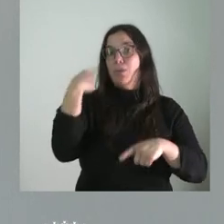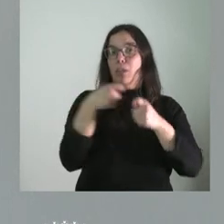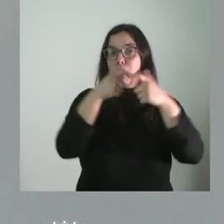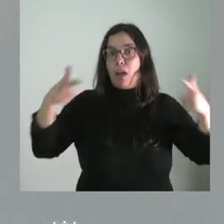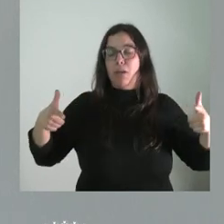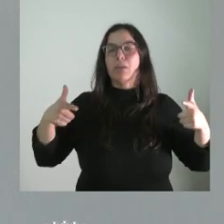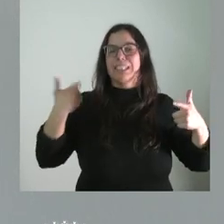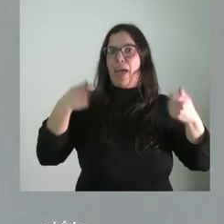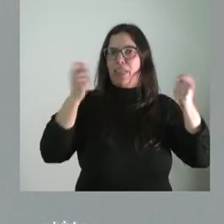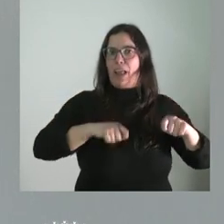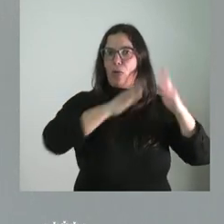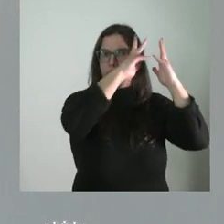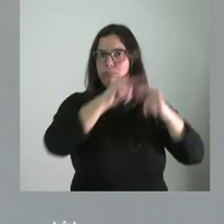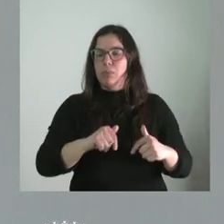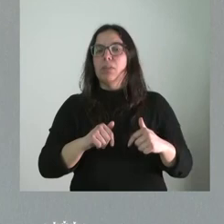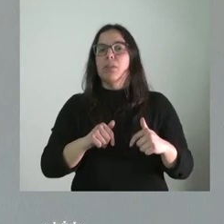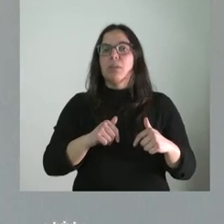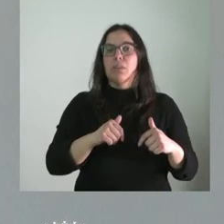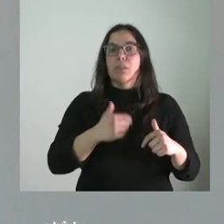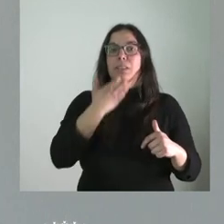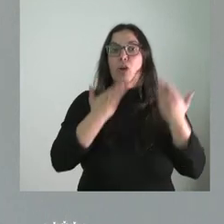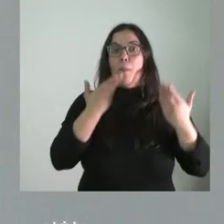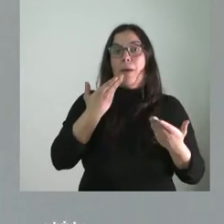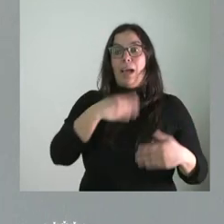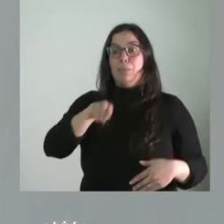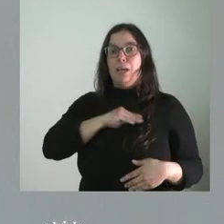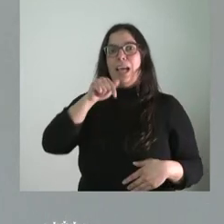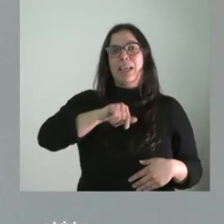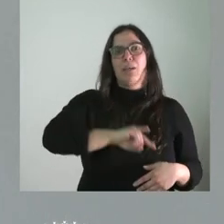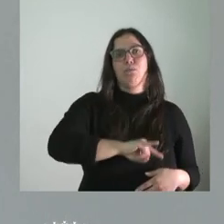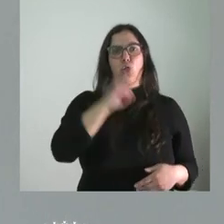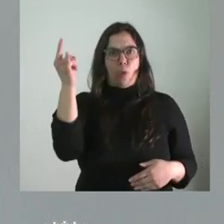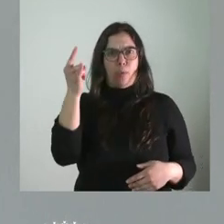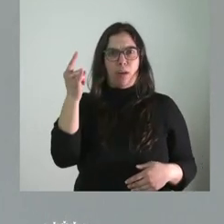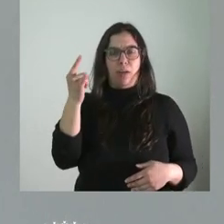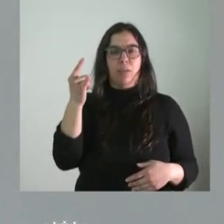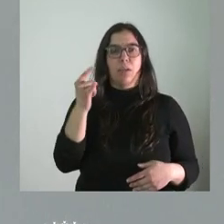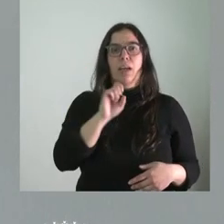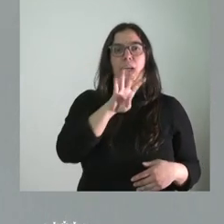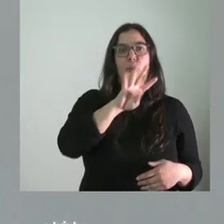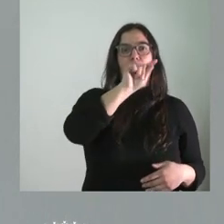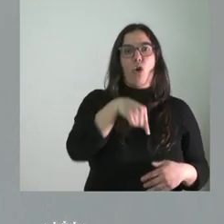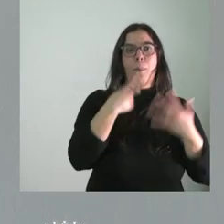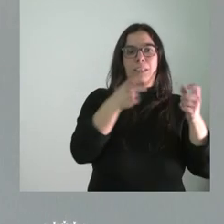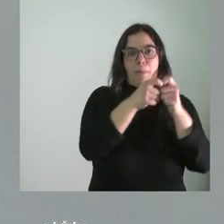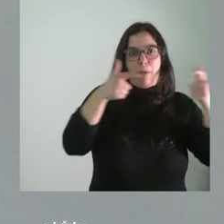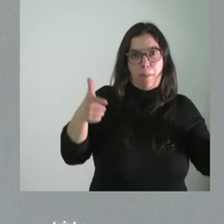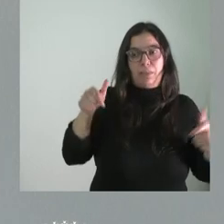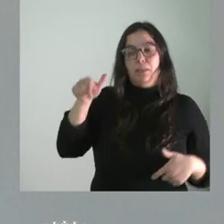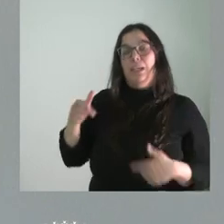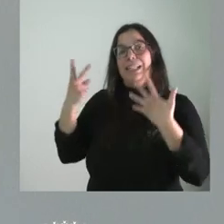del 22 prácticamente el doble que la media española el 14,3 frente al 7,9 del conjunto